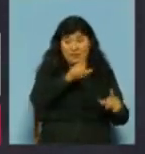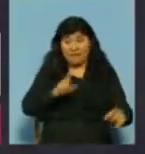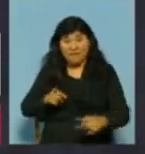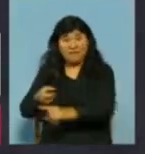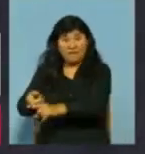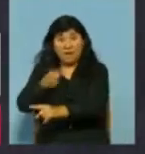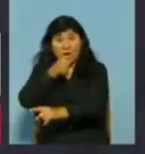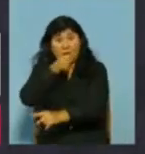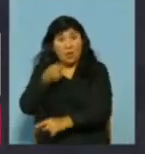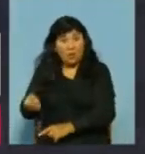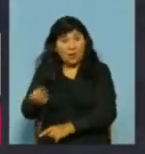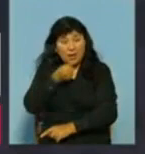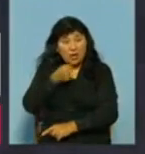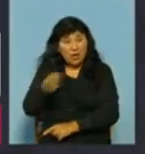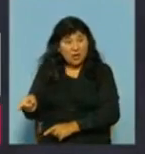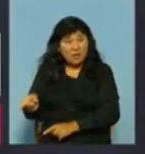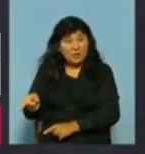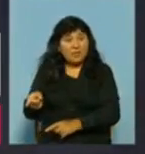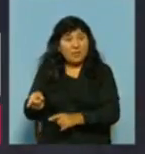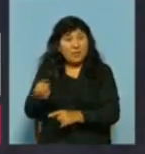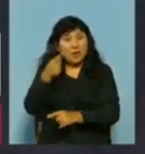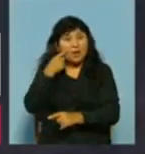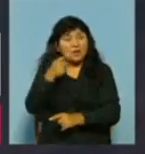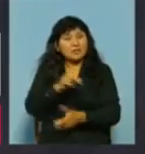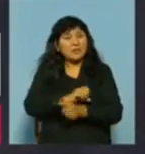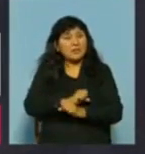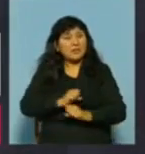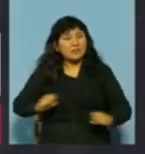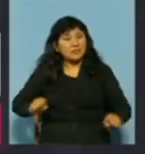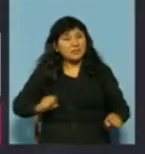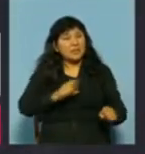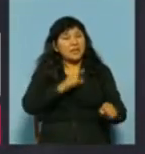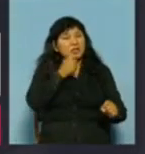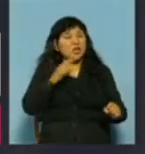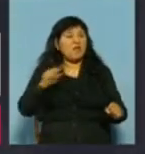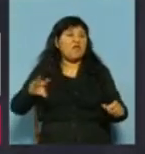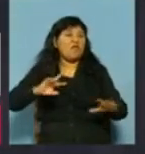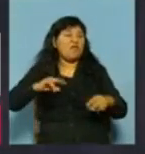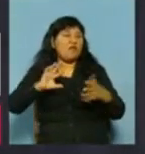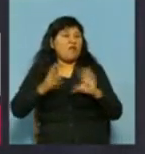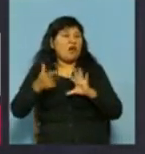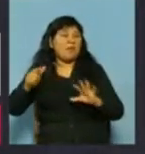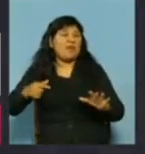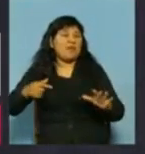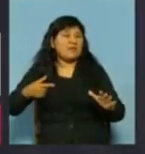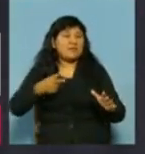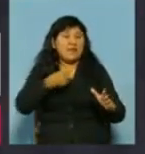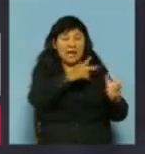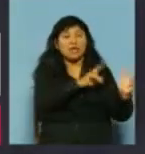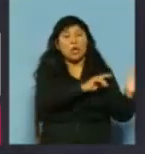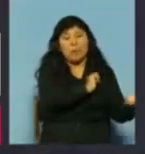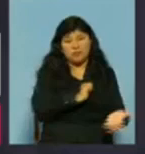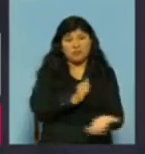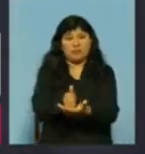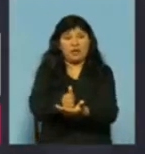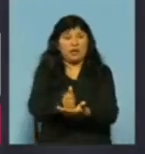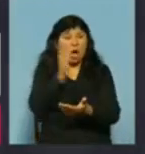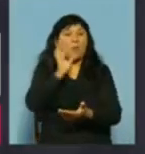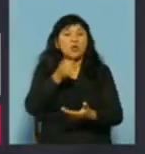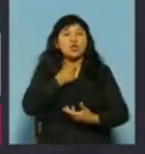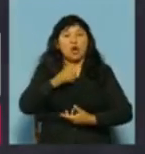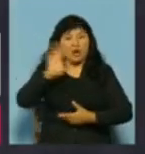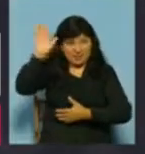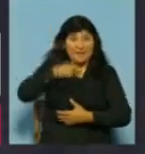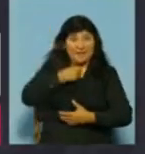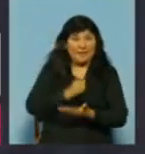periodismo, responde no con un pedido de derecho a réplica, sino usando el poder del Estado